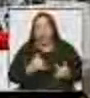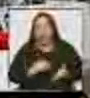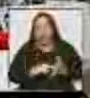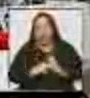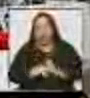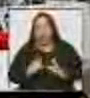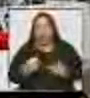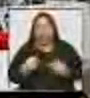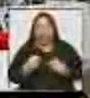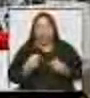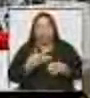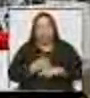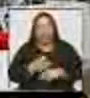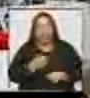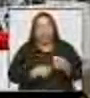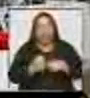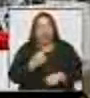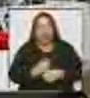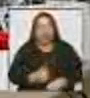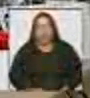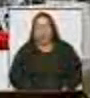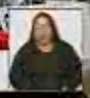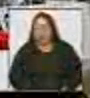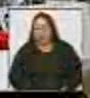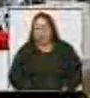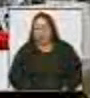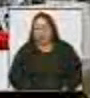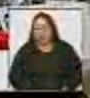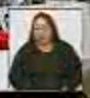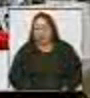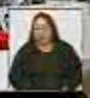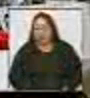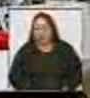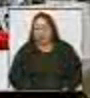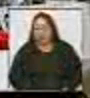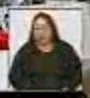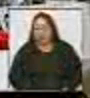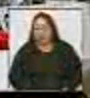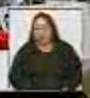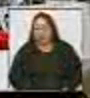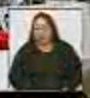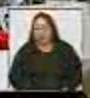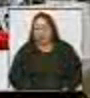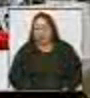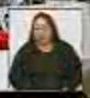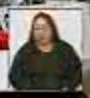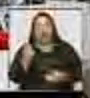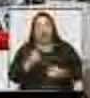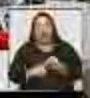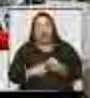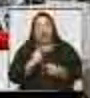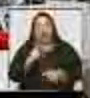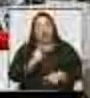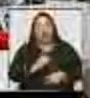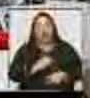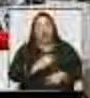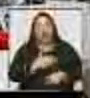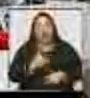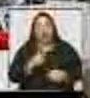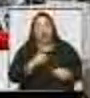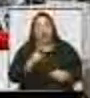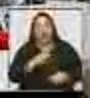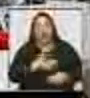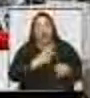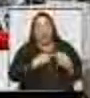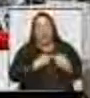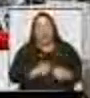día, por ejemplo, no tienen cómo entrar al mercado laboral. Y entonces, ¿qué les decimos? Tienes que esperar hasta que cumples determinada edad para poder hacerte